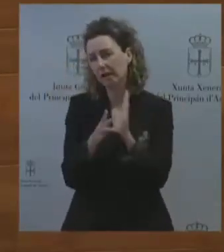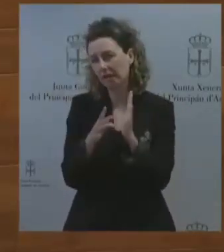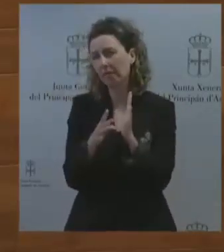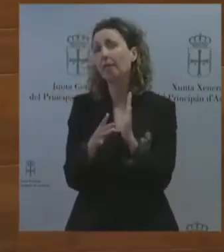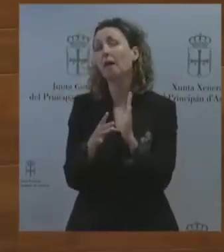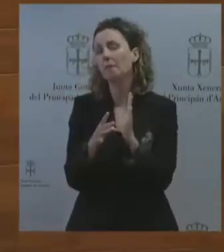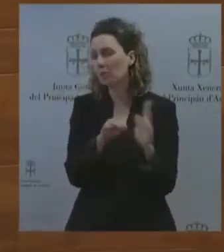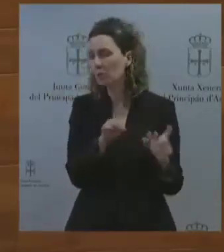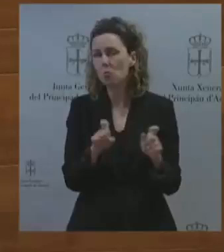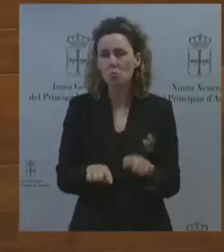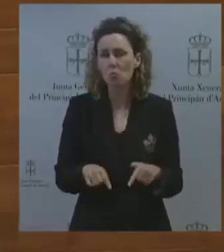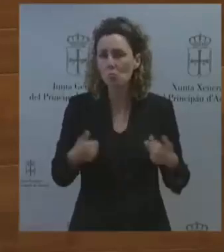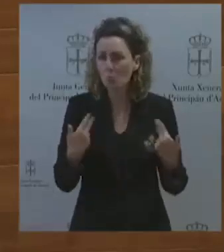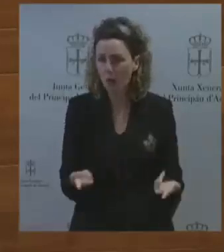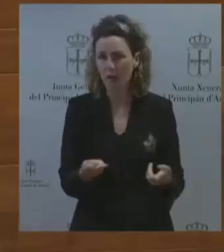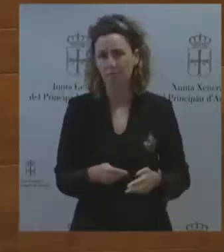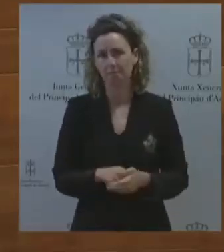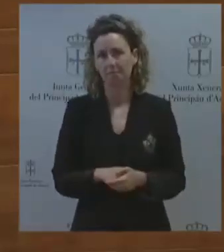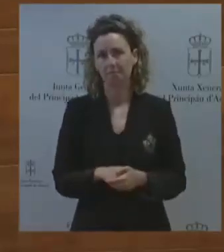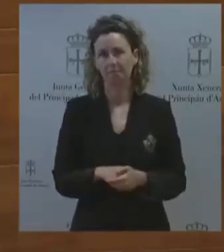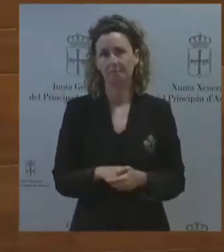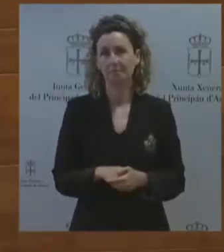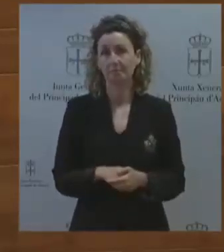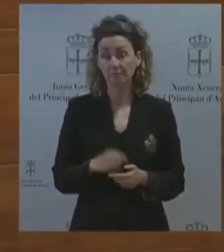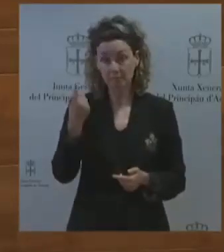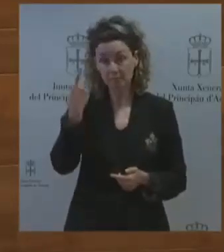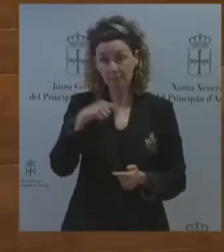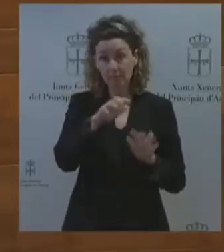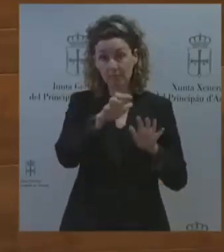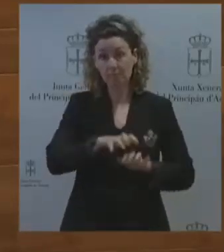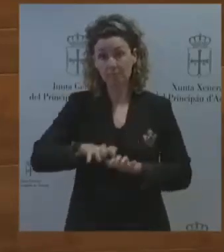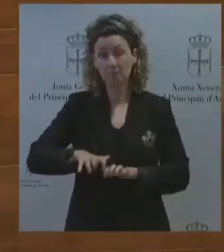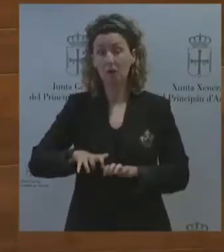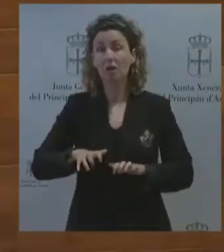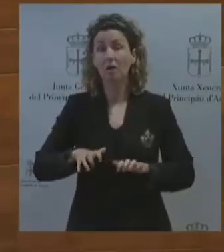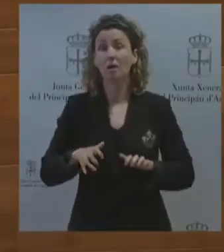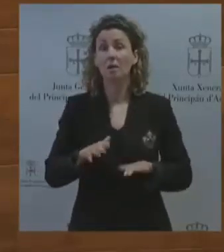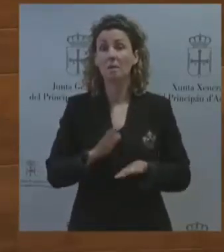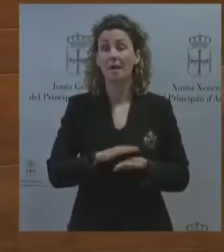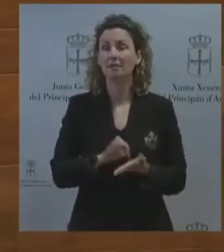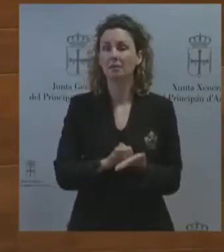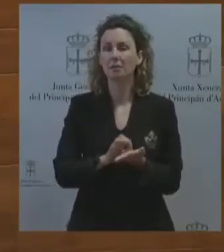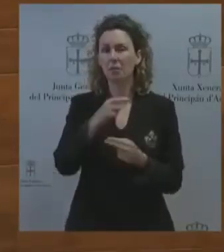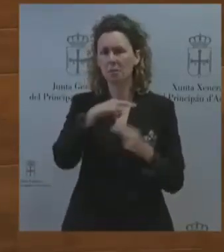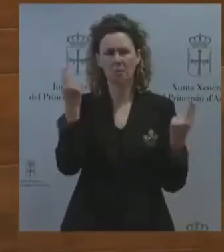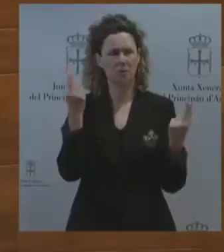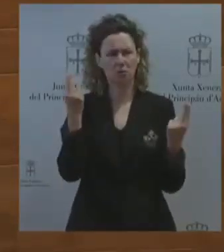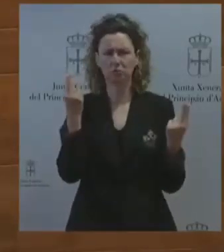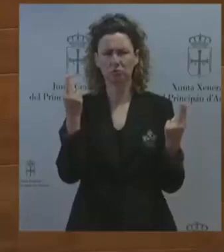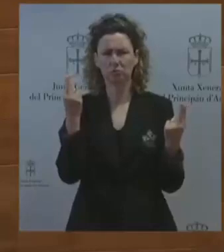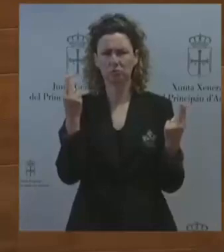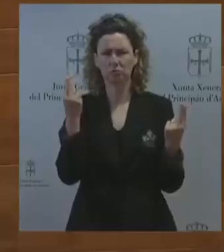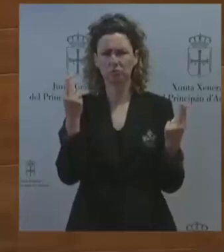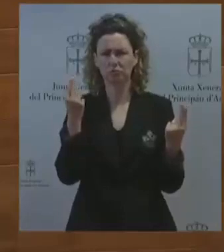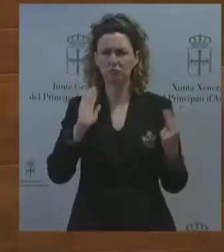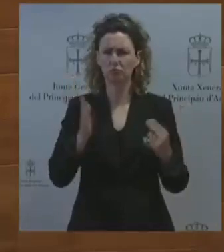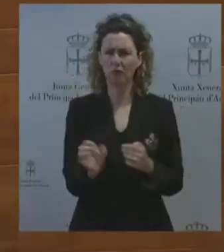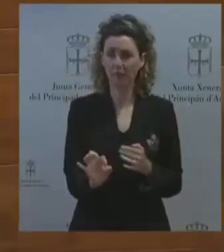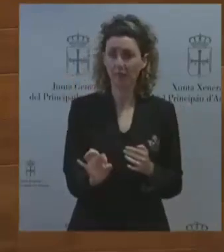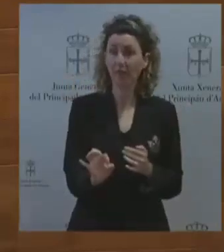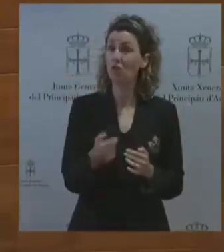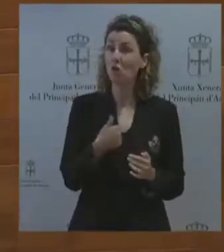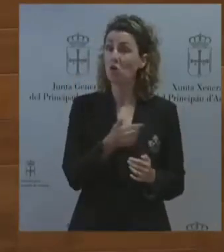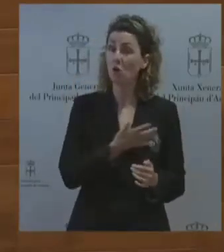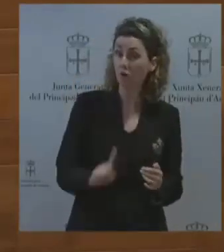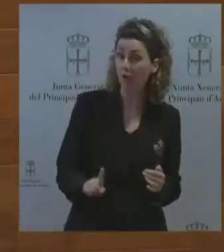tenemos que reducir para que los servicios públicos no se vean afectados. No queremos reducir ni recortar los servicios públicos. Y, por cierto,